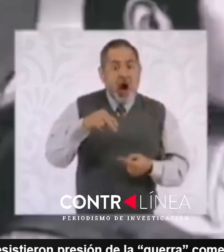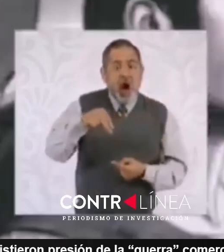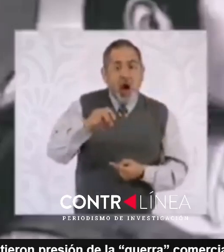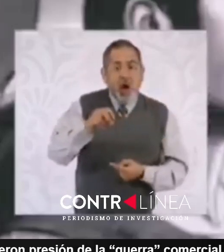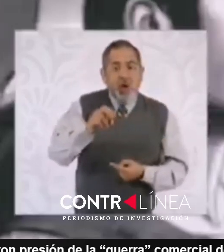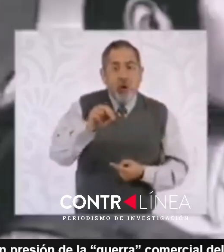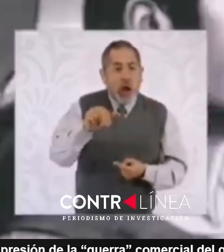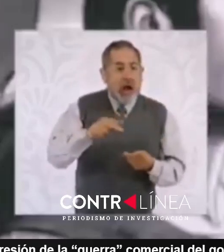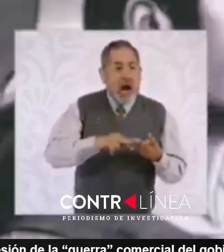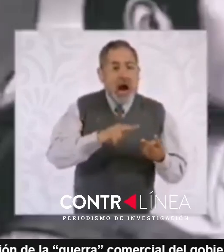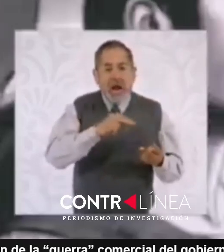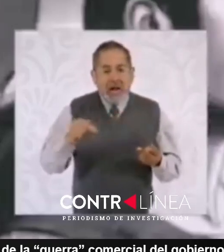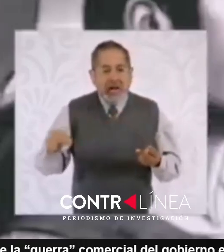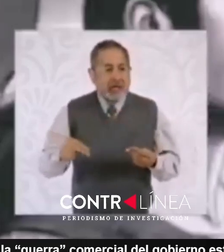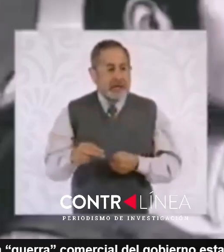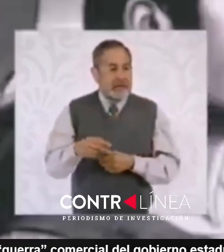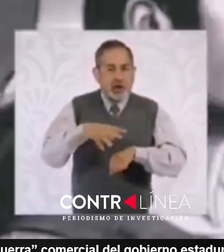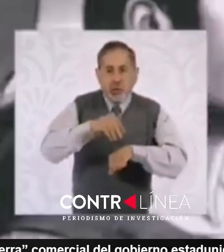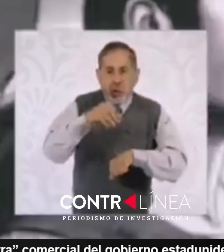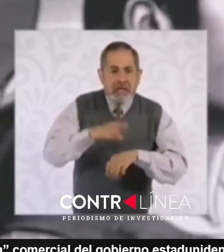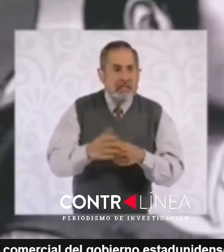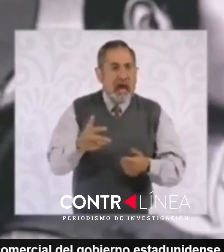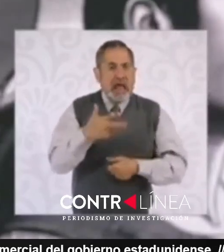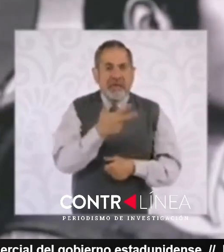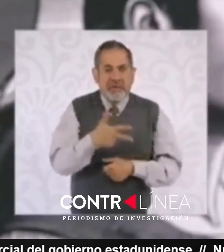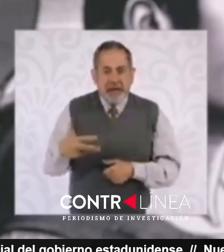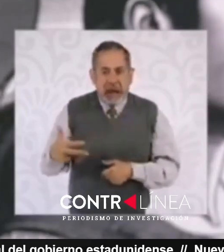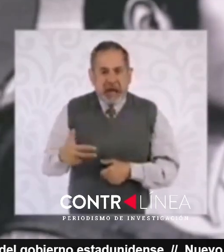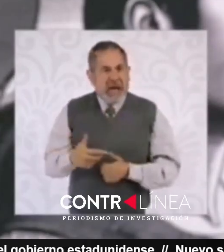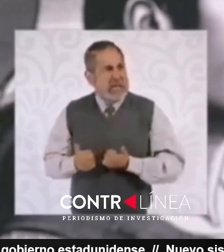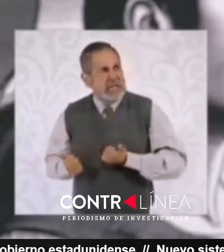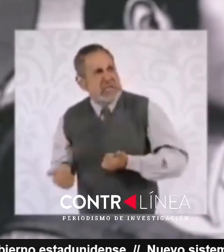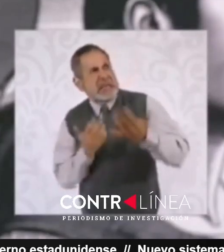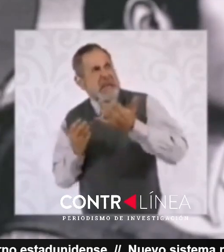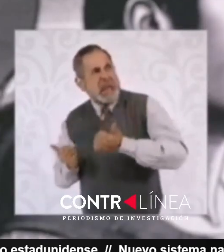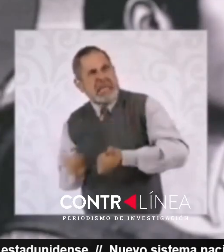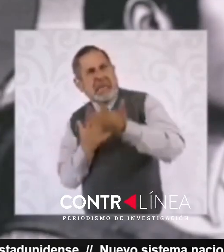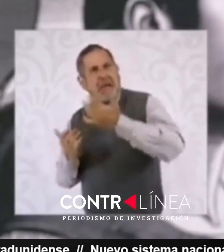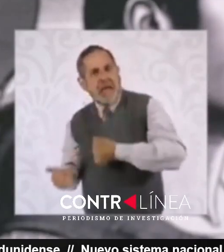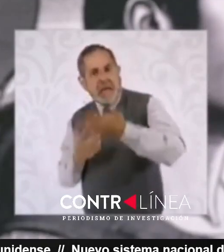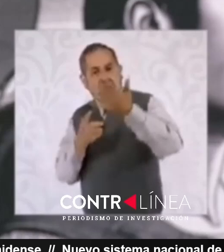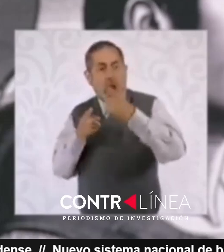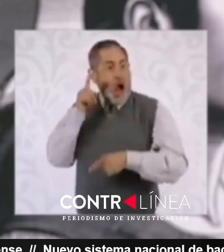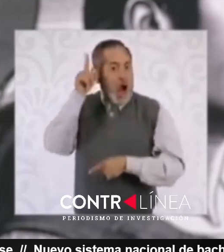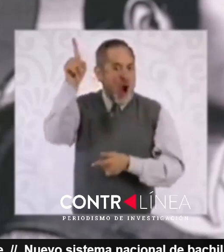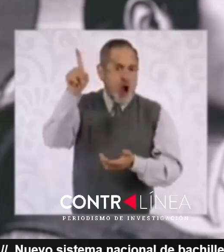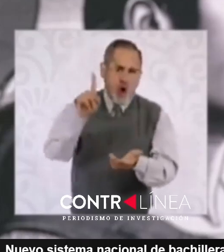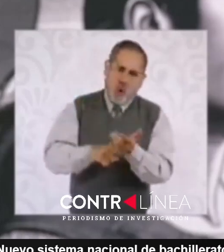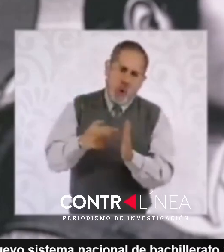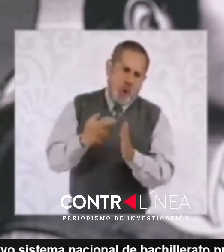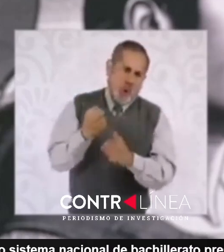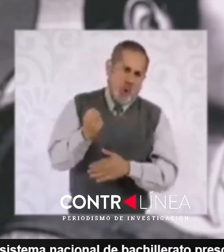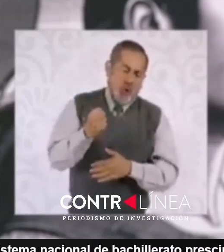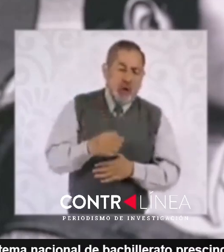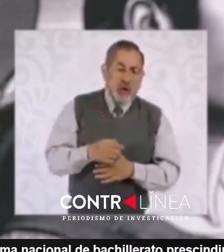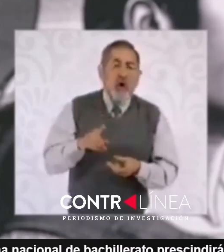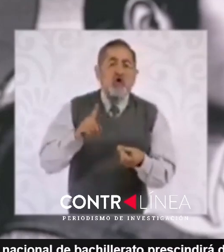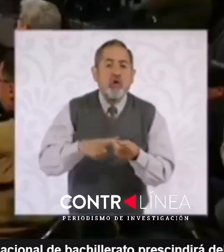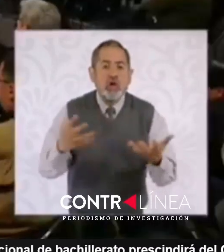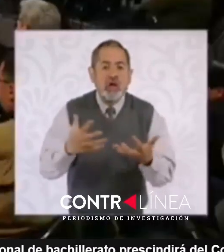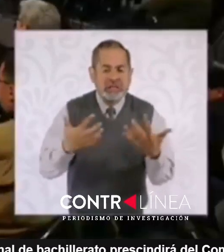Suecia, Dinamarca y Alemania, que son 4 de los mercados más exigentes del mundo, y se hace en el Estado de